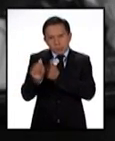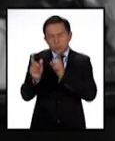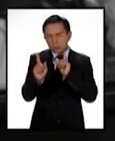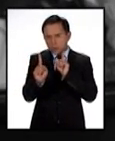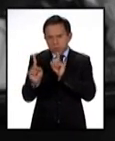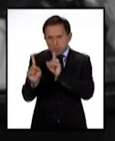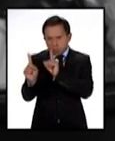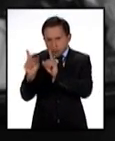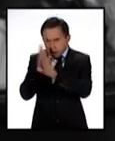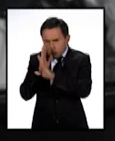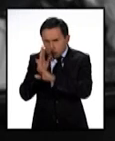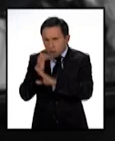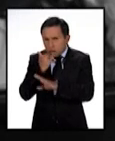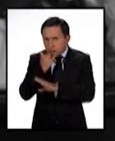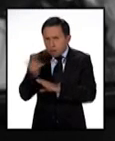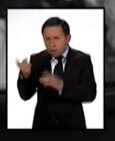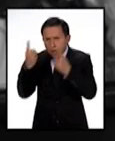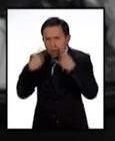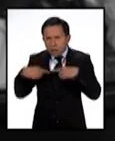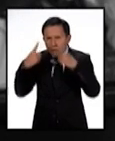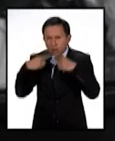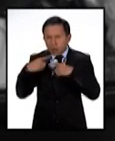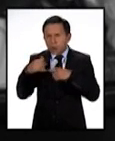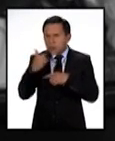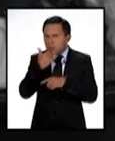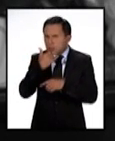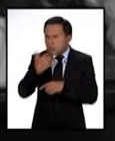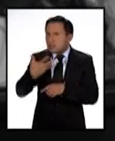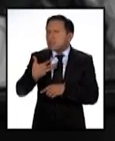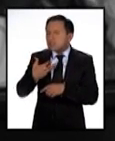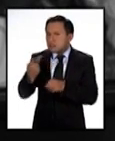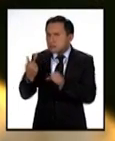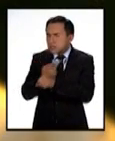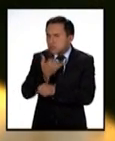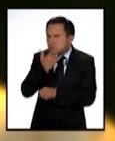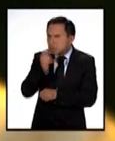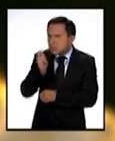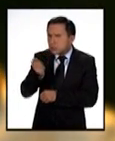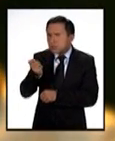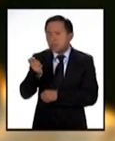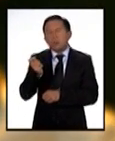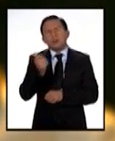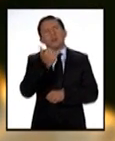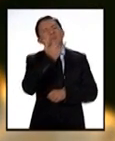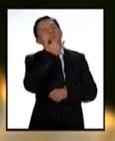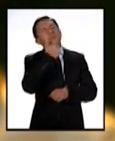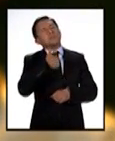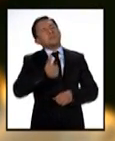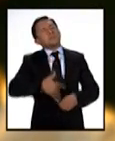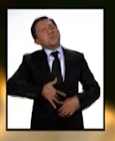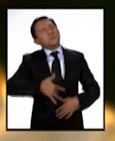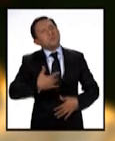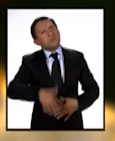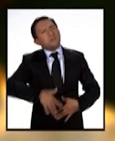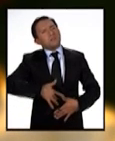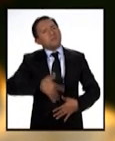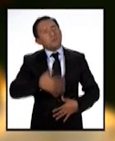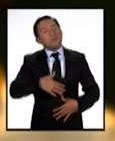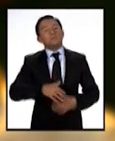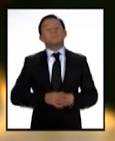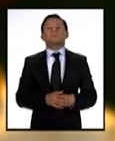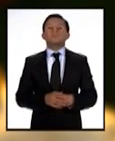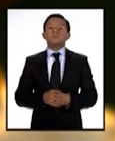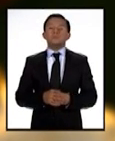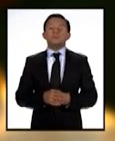qué tienes? ¿Qué tienes? ¿Por qué lloras? Me duele el estómago. Un día en una kermés,